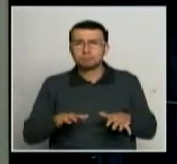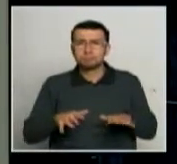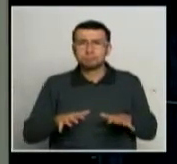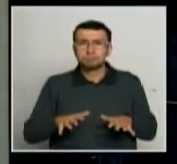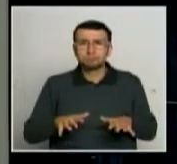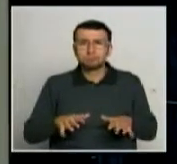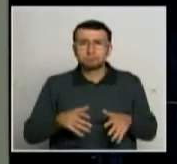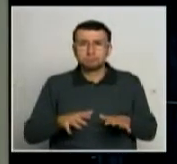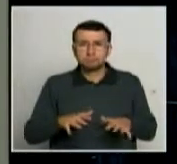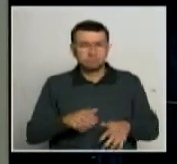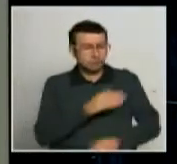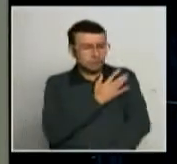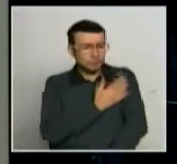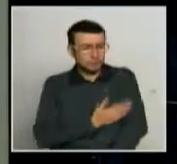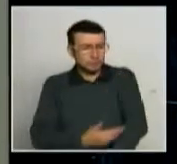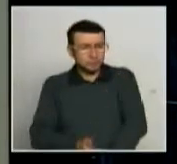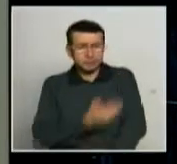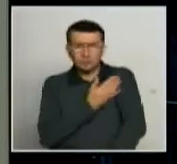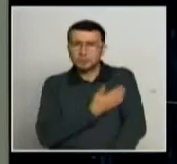cardíaco.